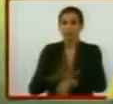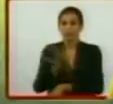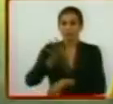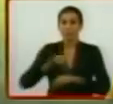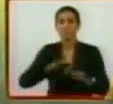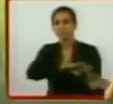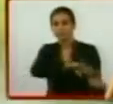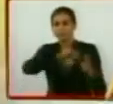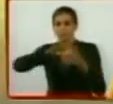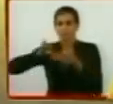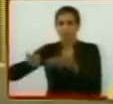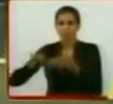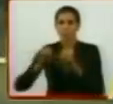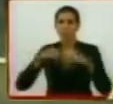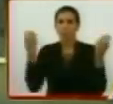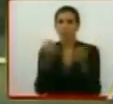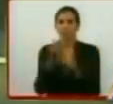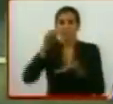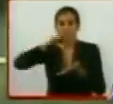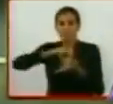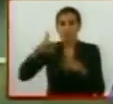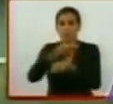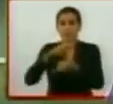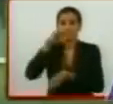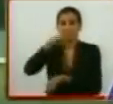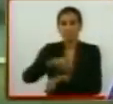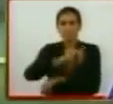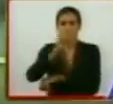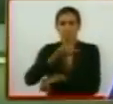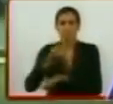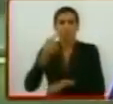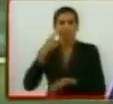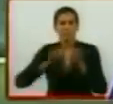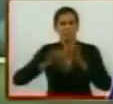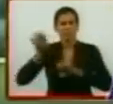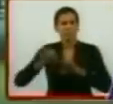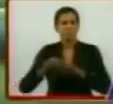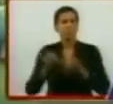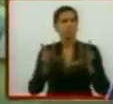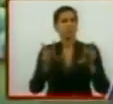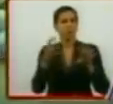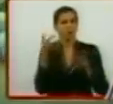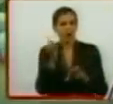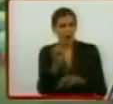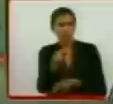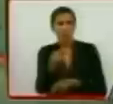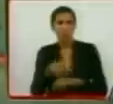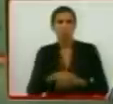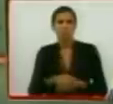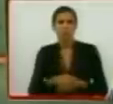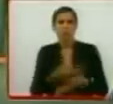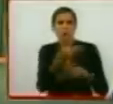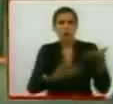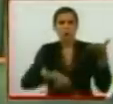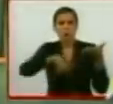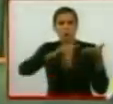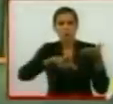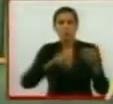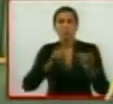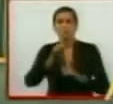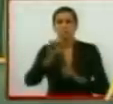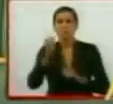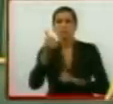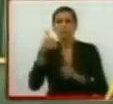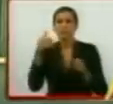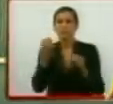Y la Oficina Central de Recursos Humanos de la Gobernación del Estado Zulia evalúa las irregularidades que presentan con la contratación de 110 trabajadores de la